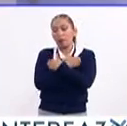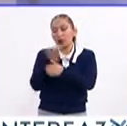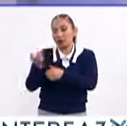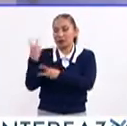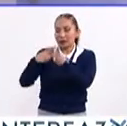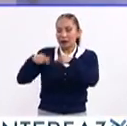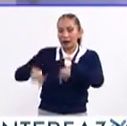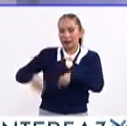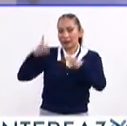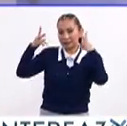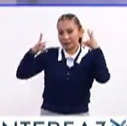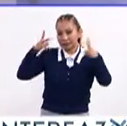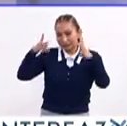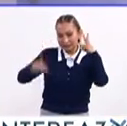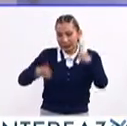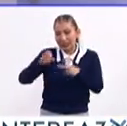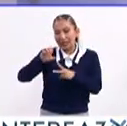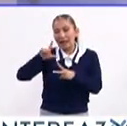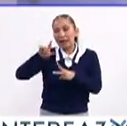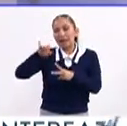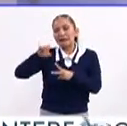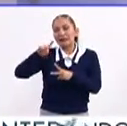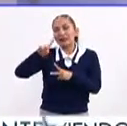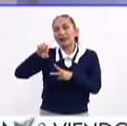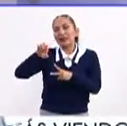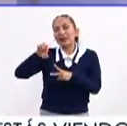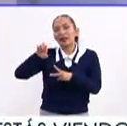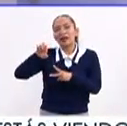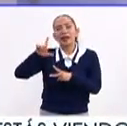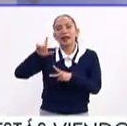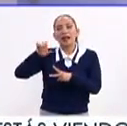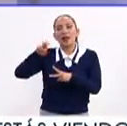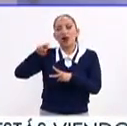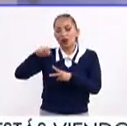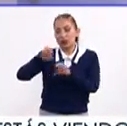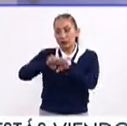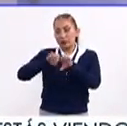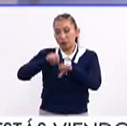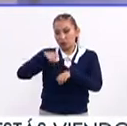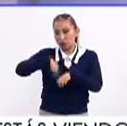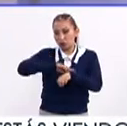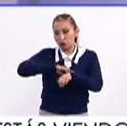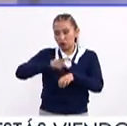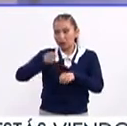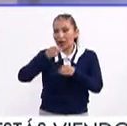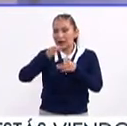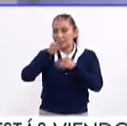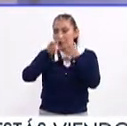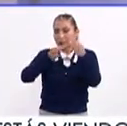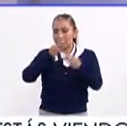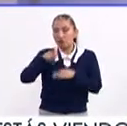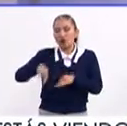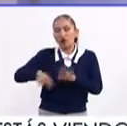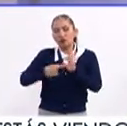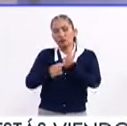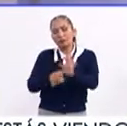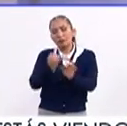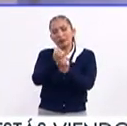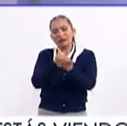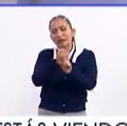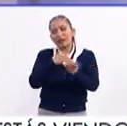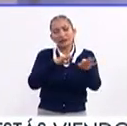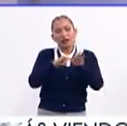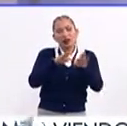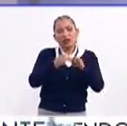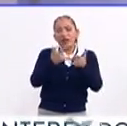eso está con nosotros aquí en el estudio Elis de León, una de las integrantes de este equipo de la Agencia Informativa. Hoy nos presenta un reportaje sobre la labor,